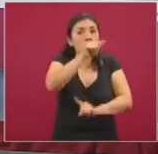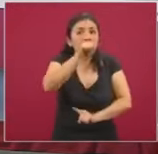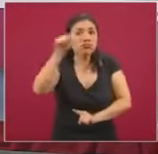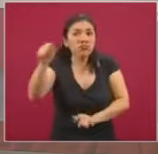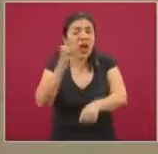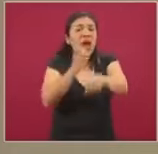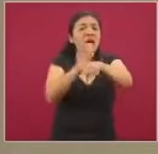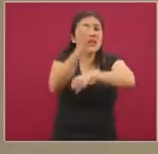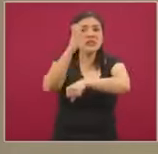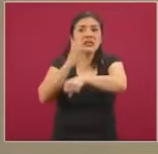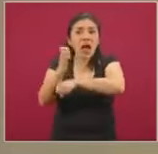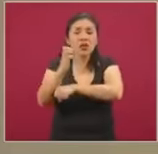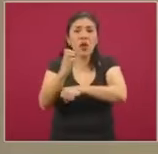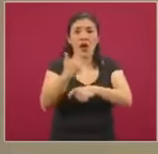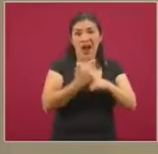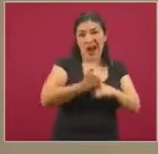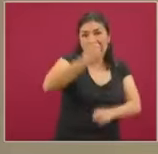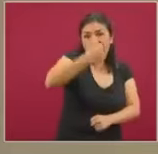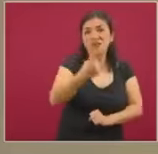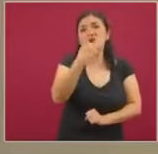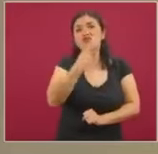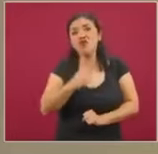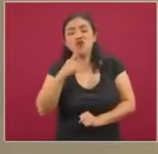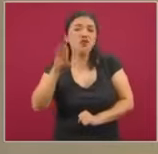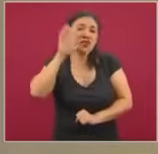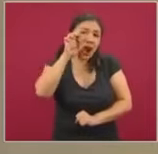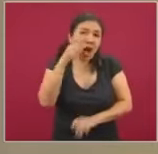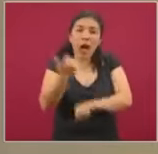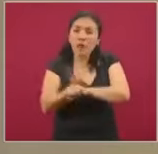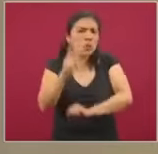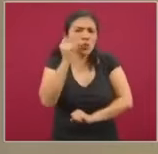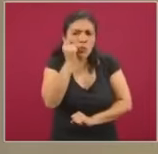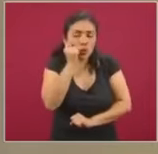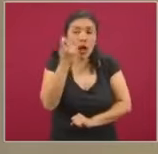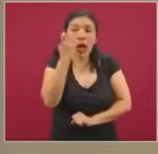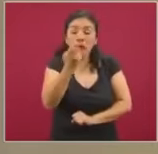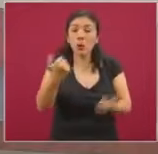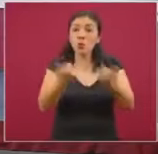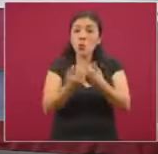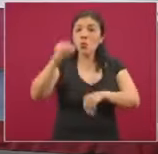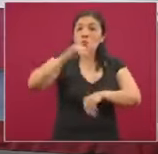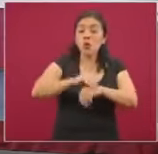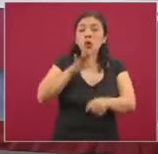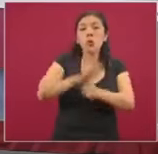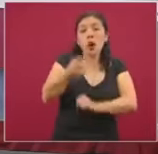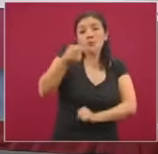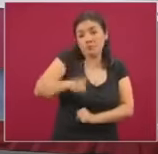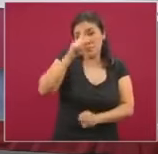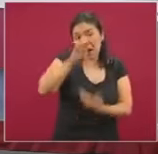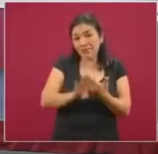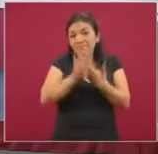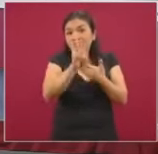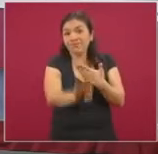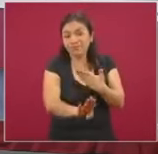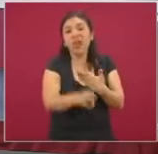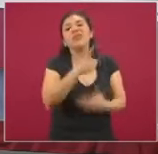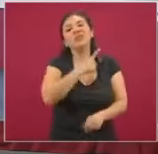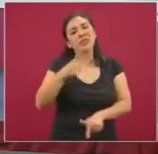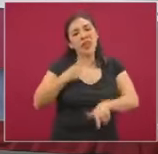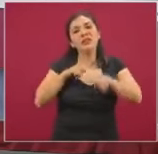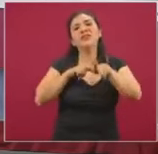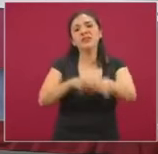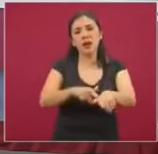un nivel de riesgo, en una entidad federativa, la implementación de las medidas preventivas deben de